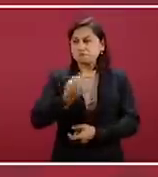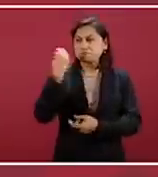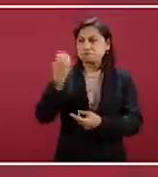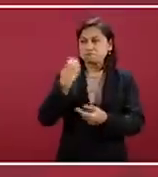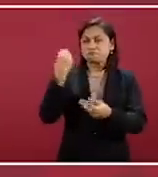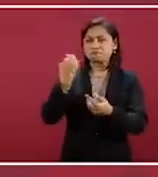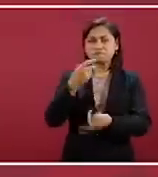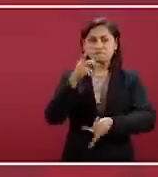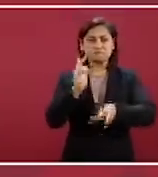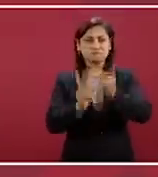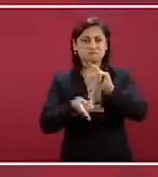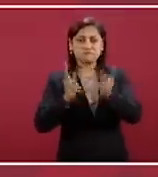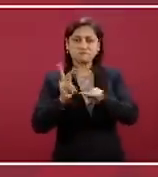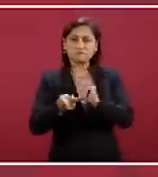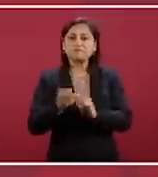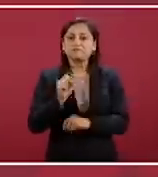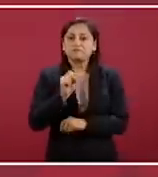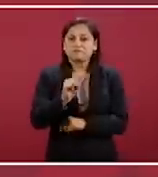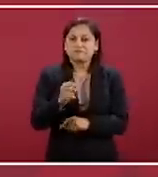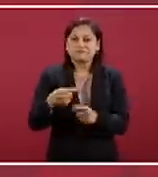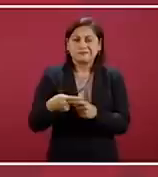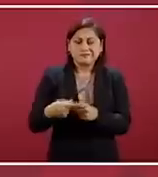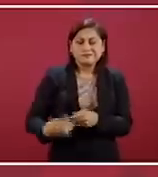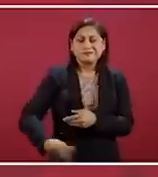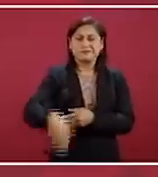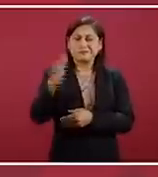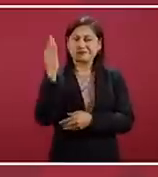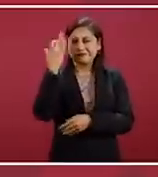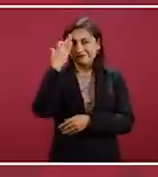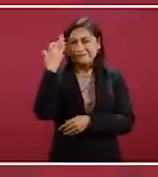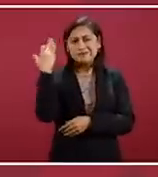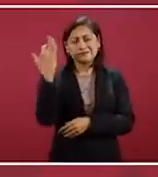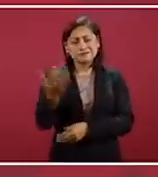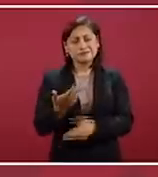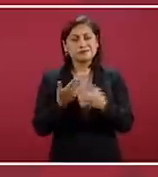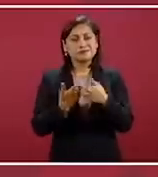entonces hay tiempo para eso. Y